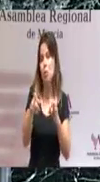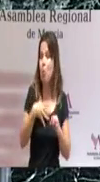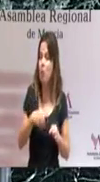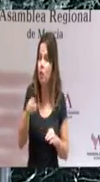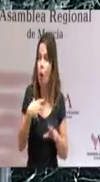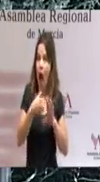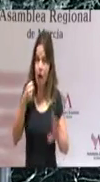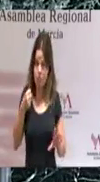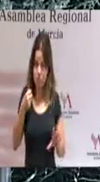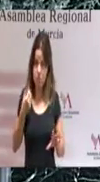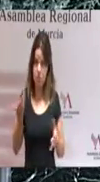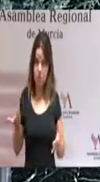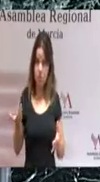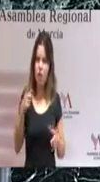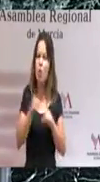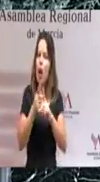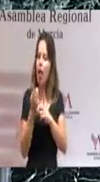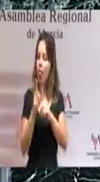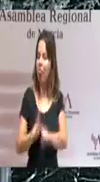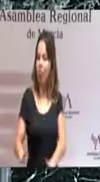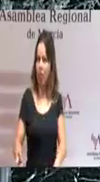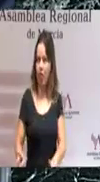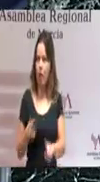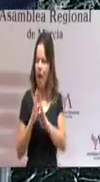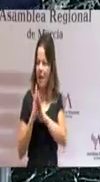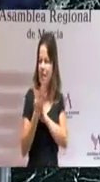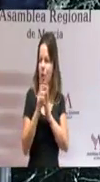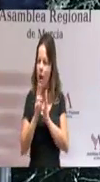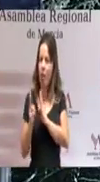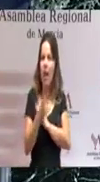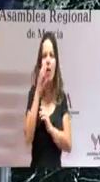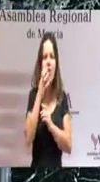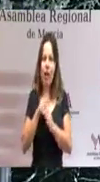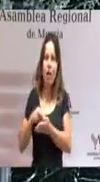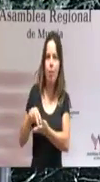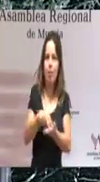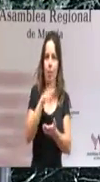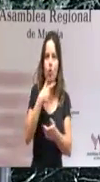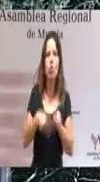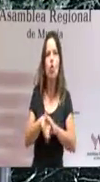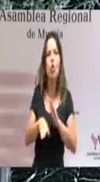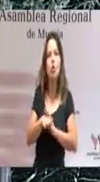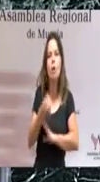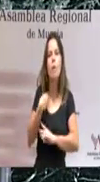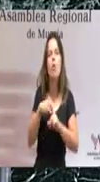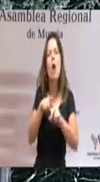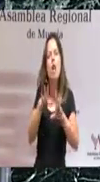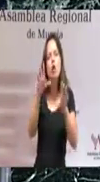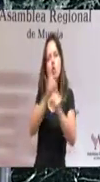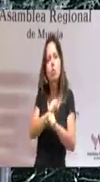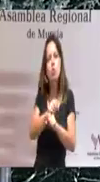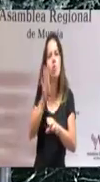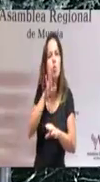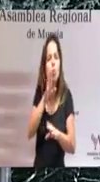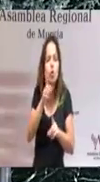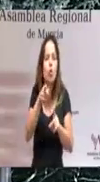lujo de obviarlo, de esquivarlo, mejor dicho, de esquivar la realidad para seguir enturbiando y